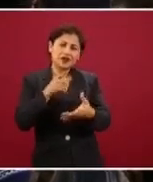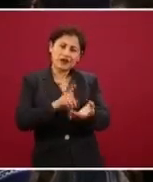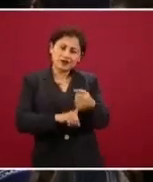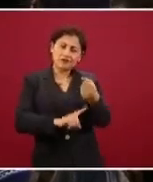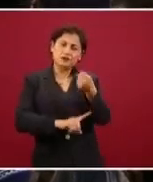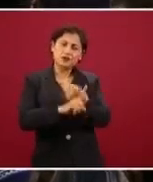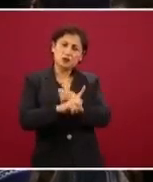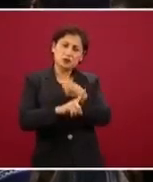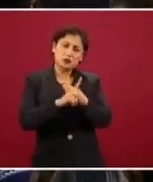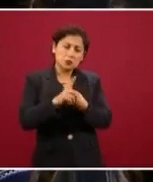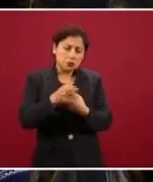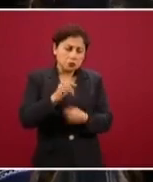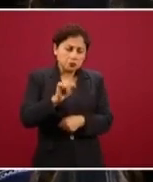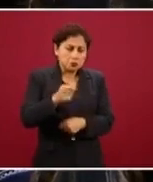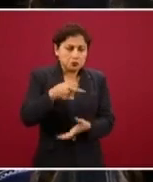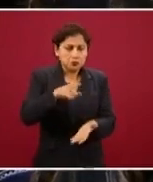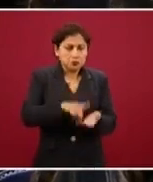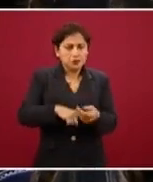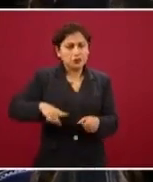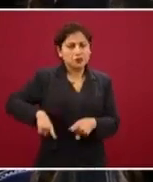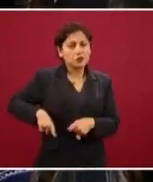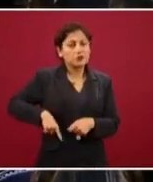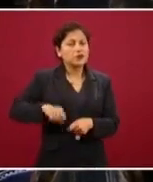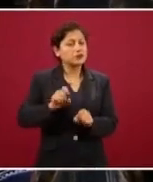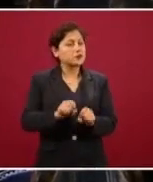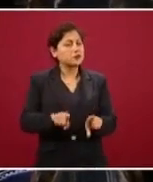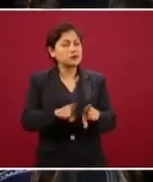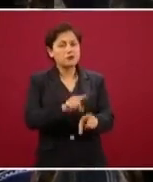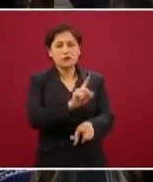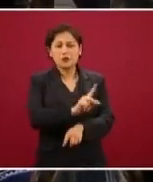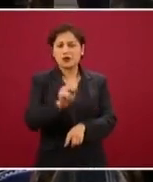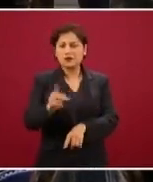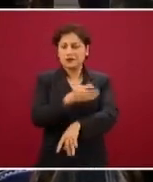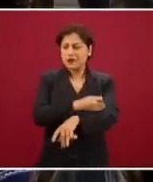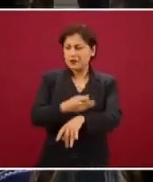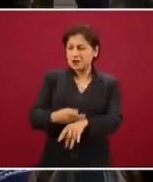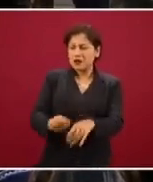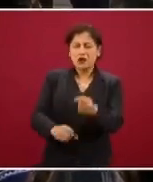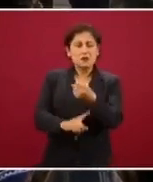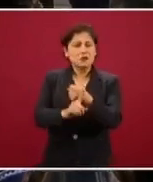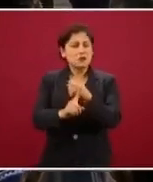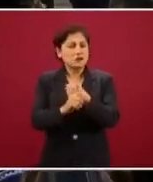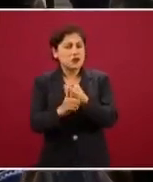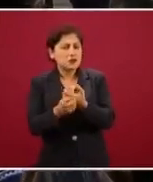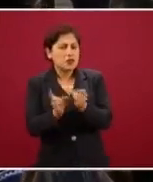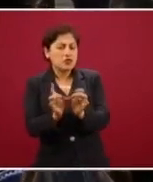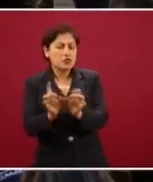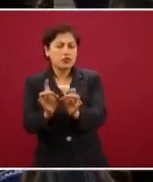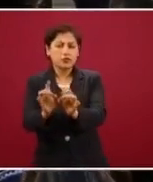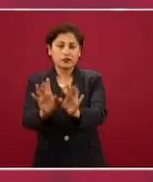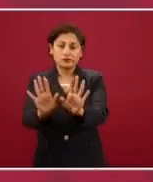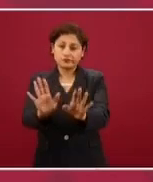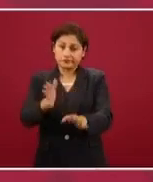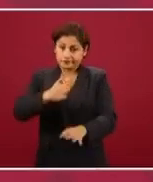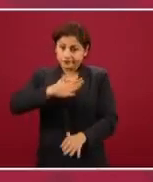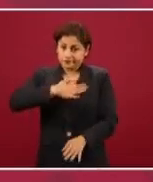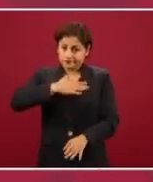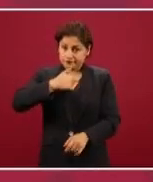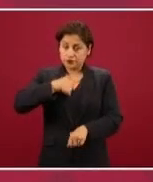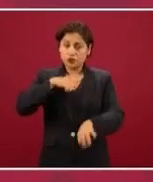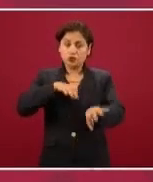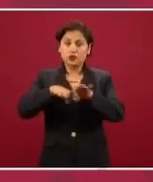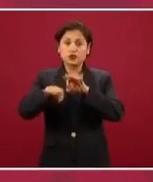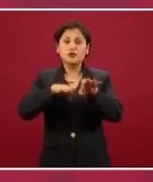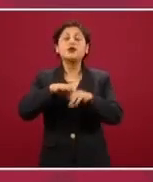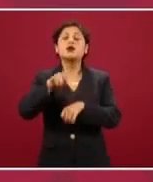como existe en nuestras familias, en todo, pues parte de mi trabajo también es eso,